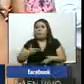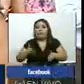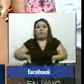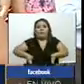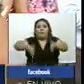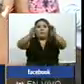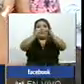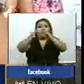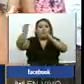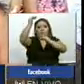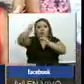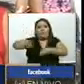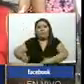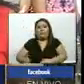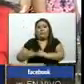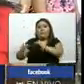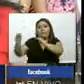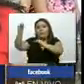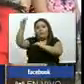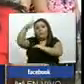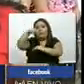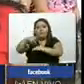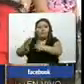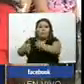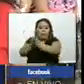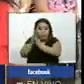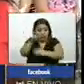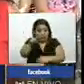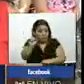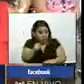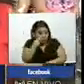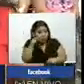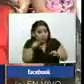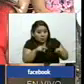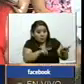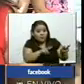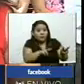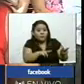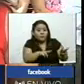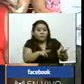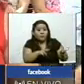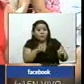edificios y no es antojadizamente esta petición. Ustedes pueden ir a